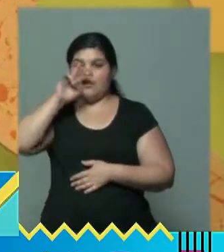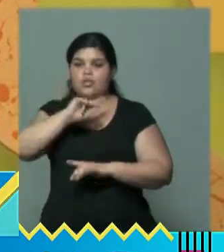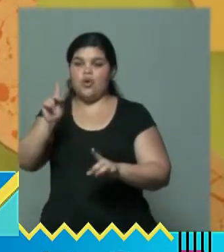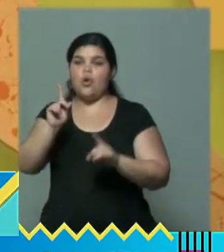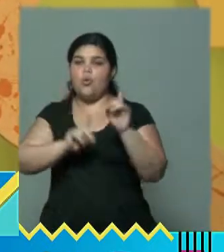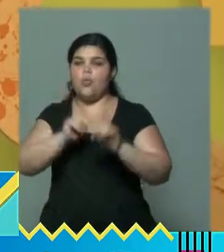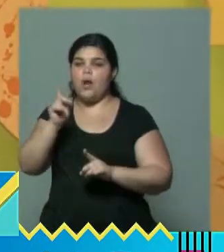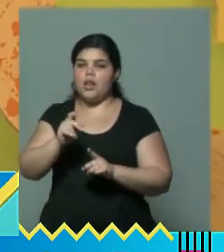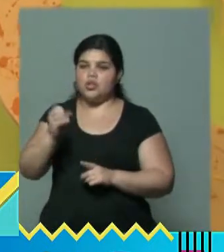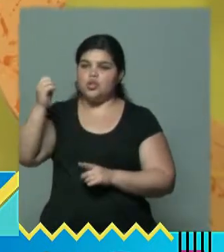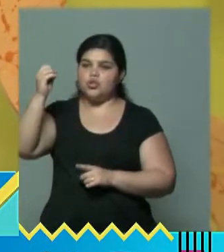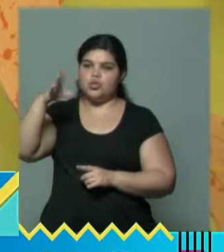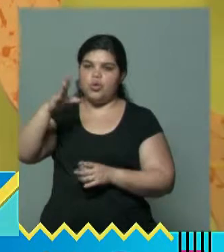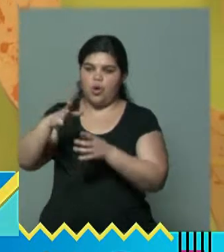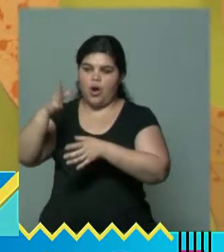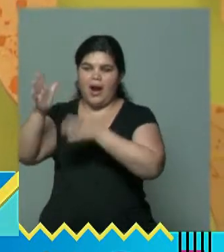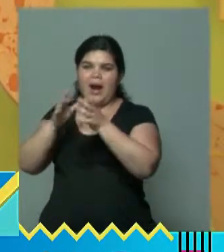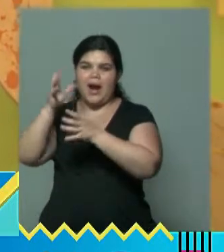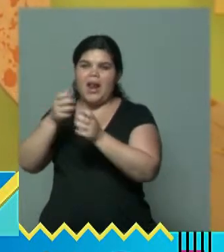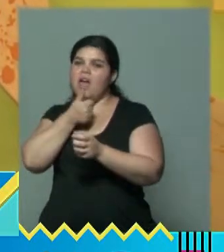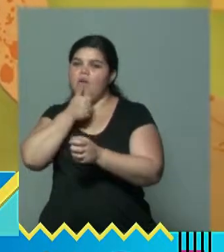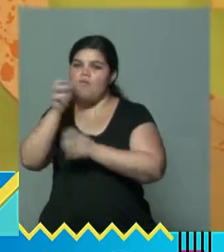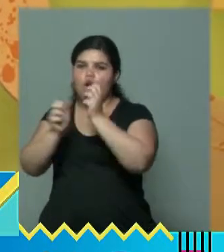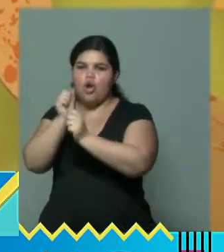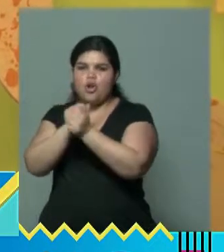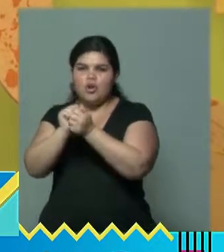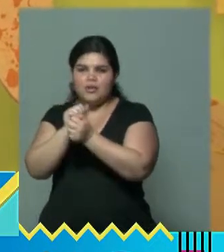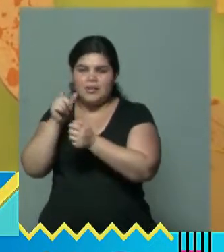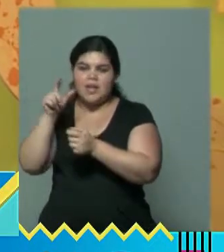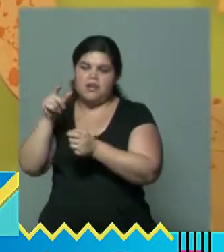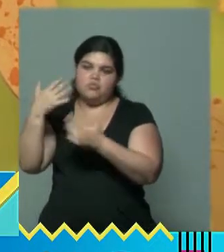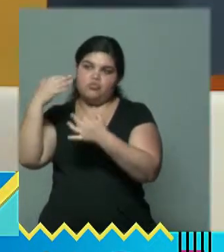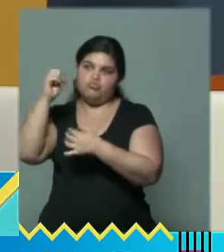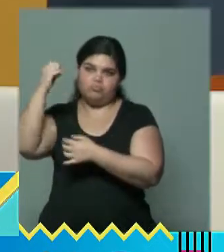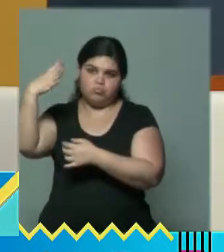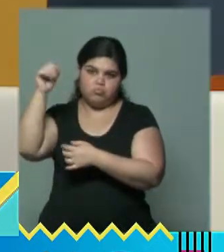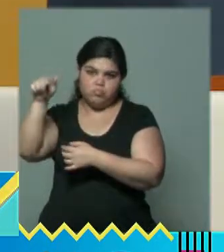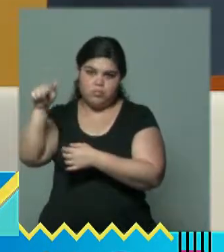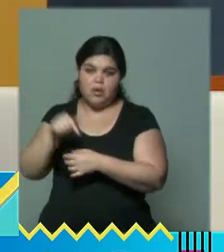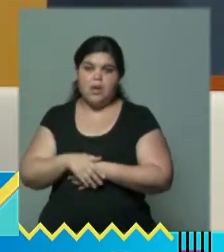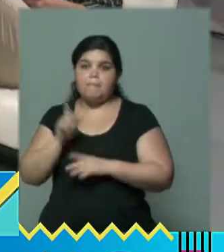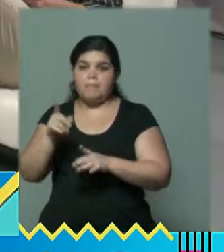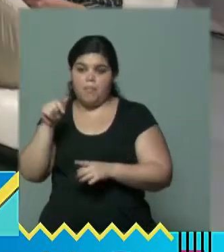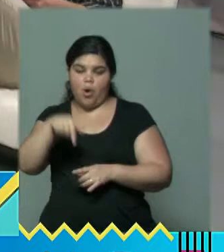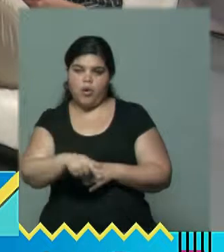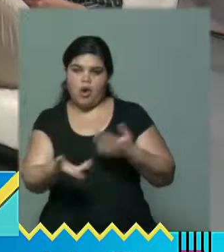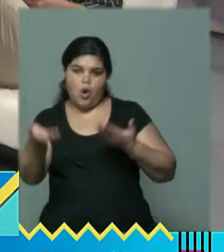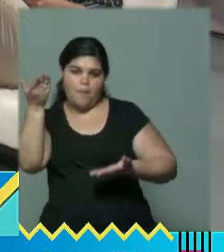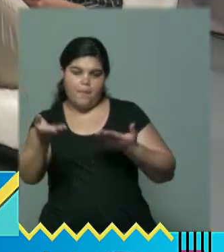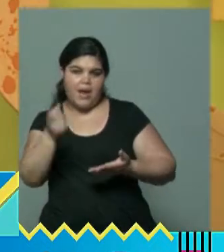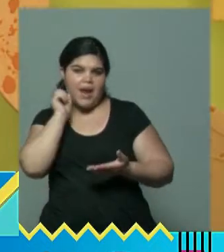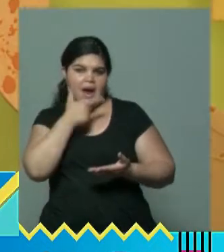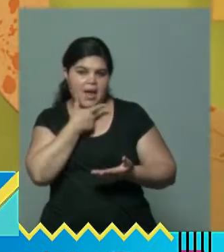térmica. Los calefones solares son una solución buenísima que hoy ya, frente a lo que está costando el gas, es interesante